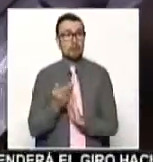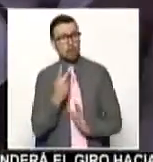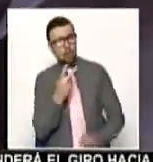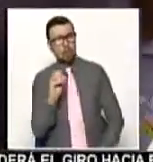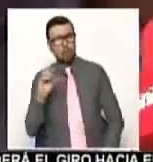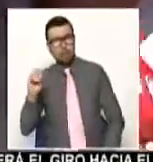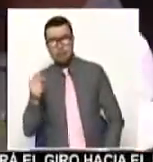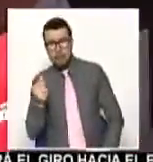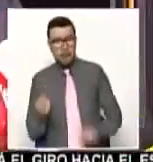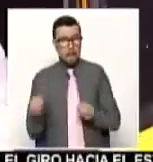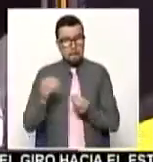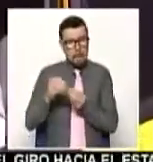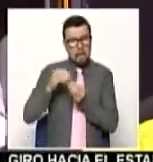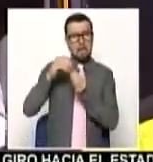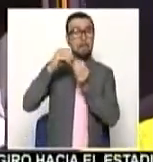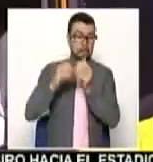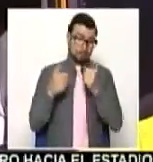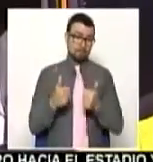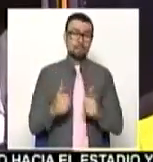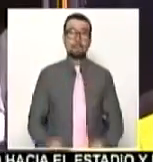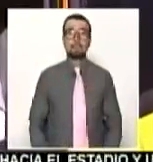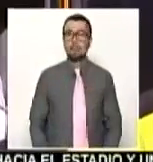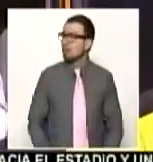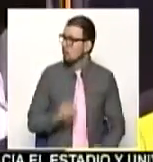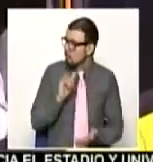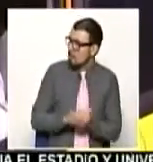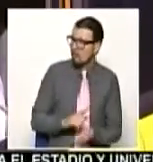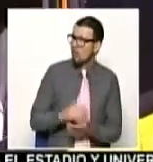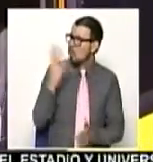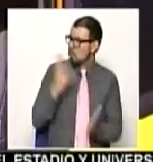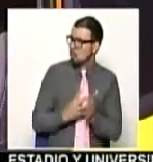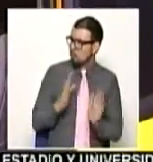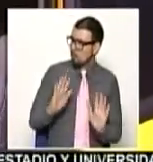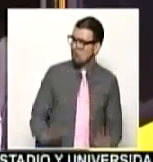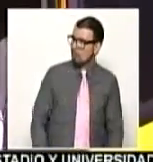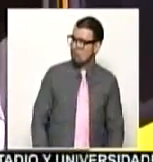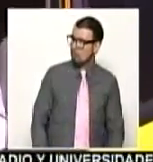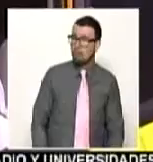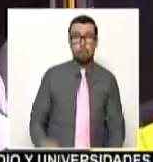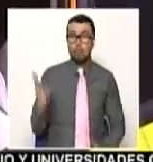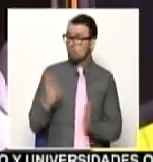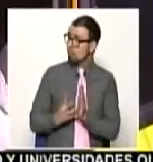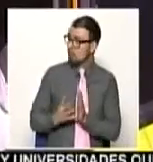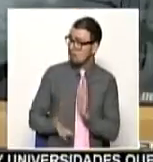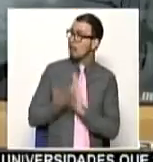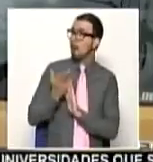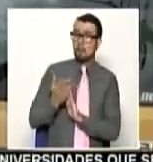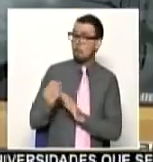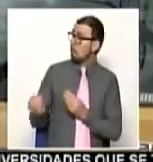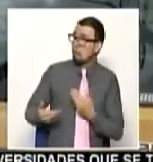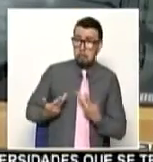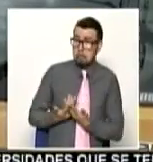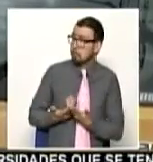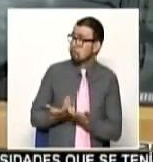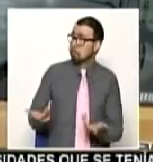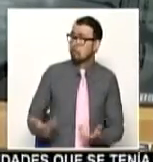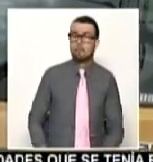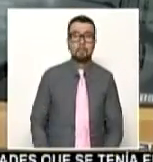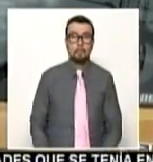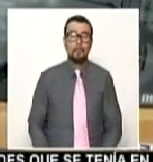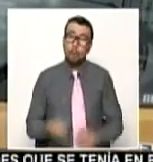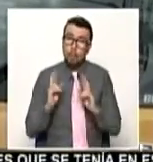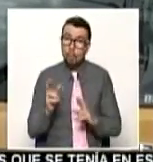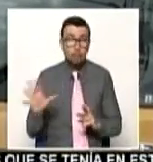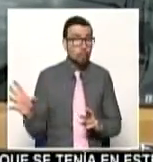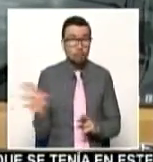todo eso suma. Al mismo precio de siempre, a 4.000 pesos. Porque si ha subido, a nosotros no han dicho nada. Se espera que todas las empresas